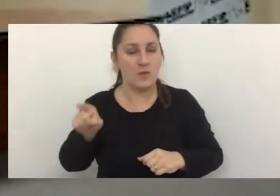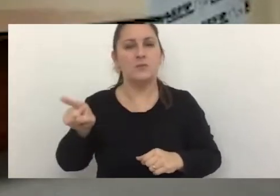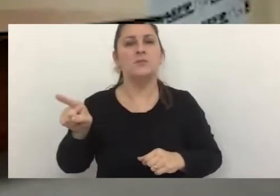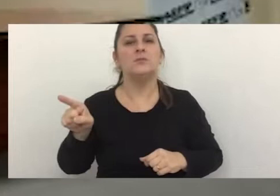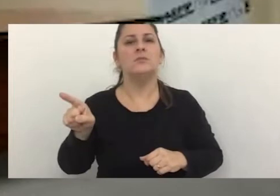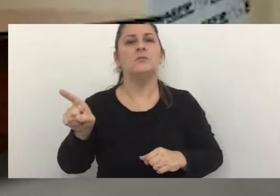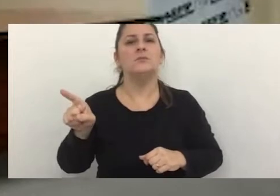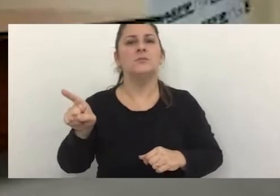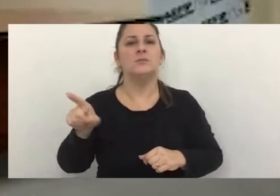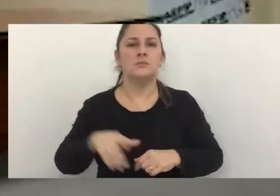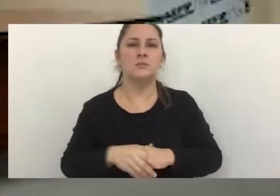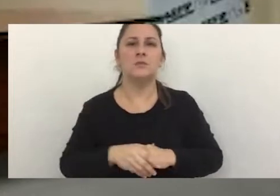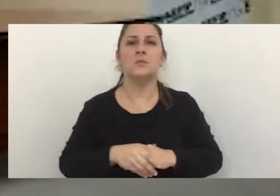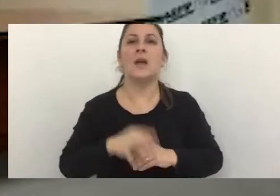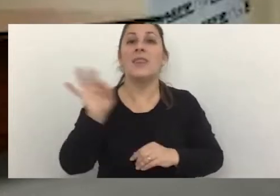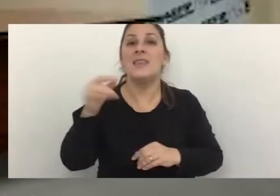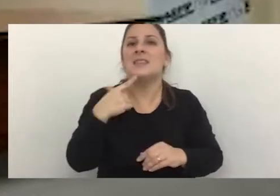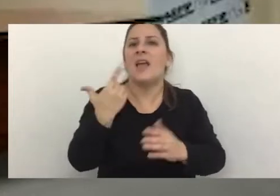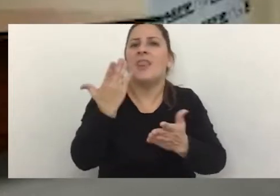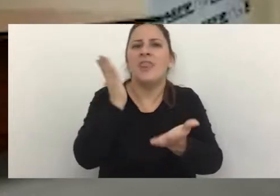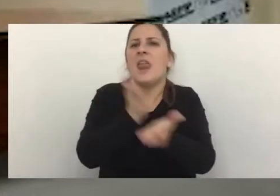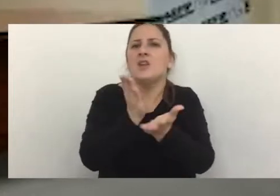solicita el derecho a réplica